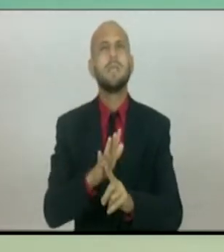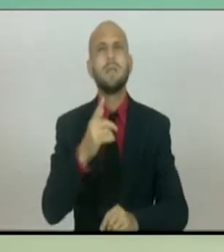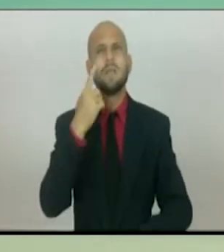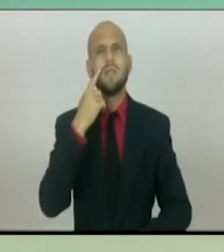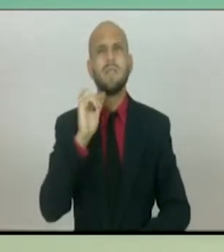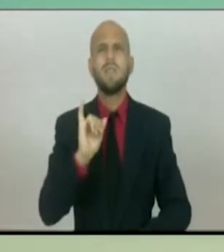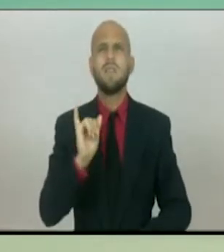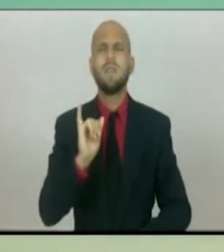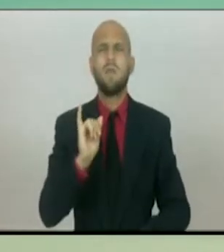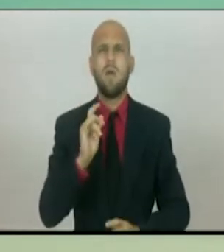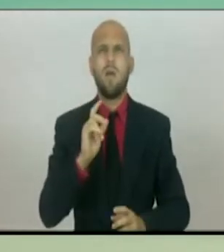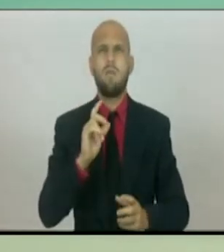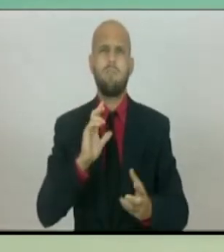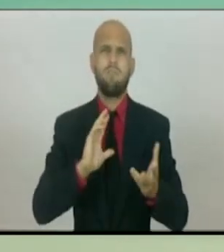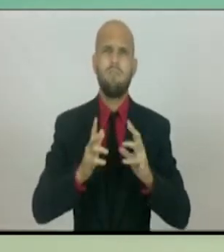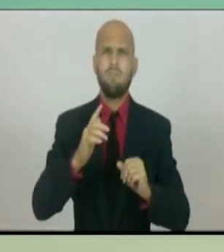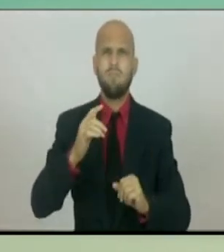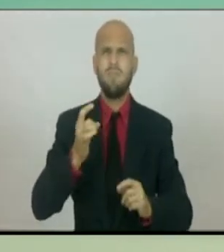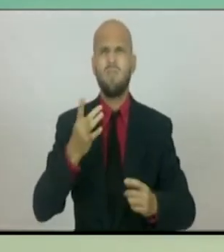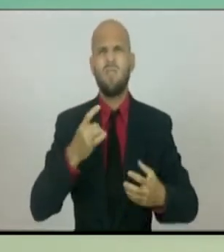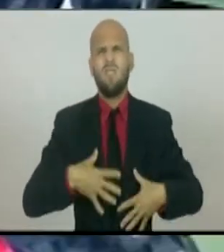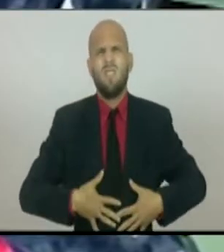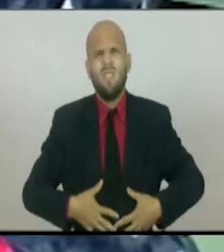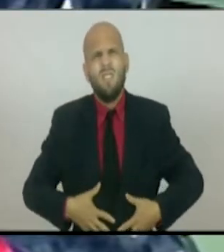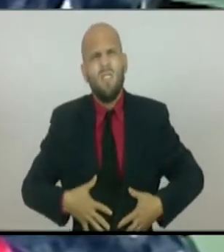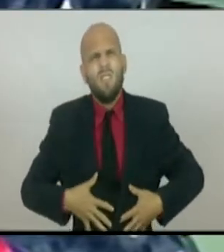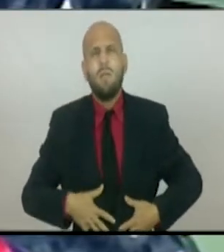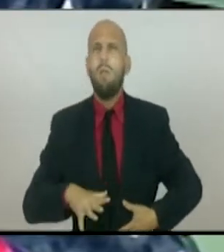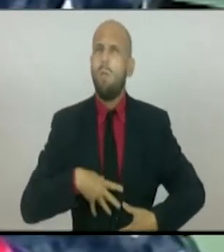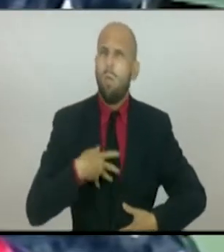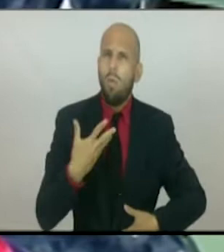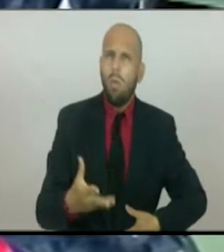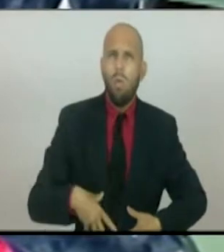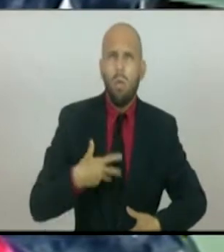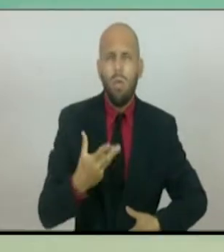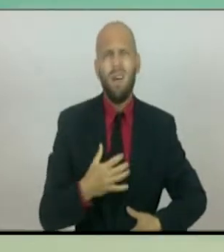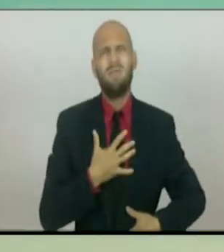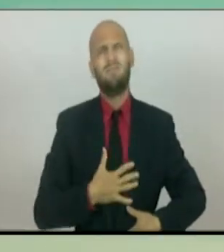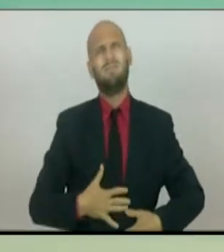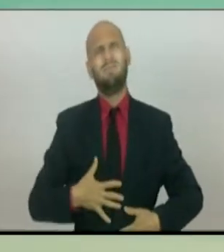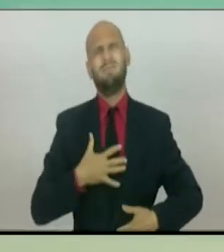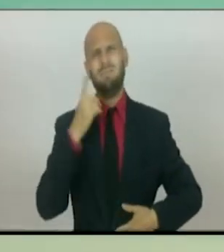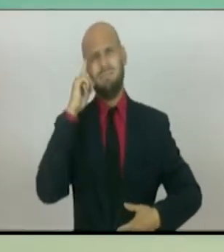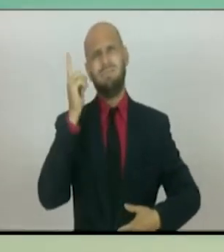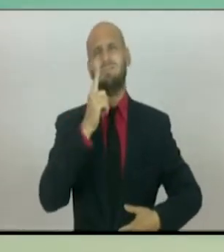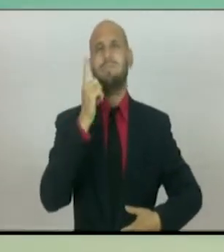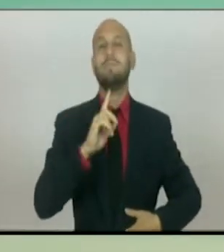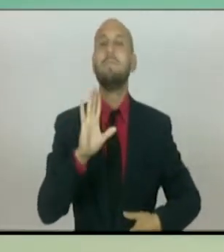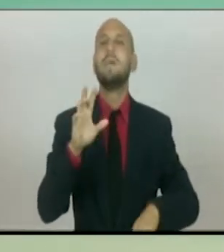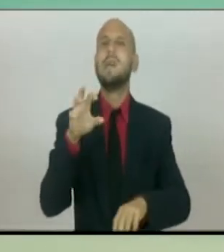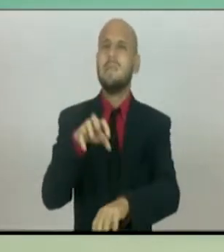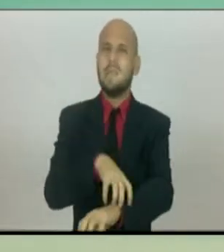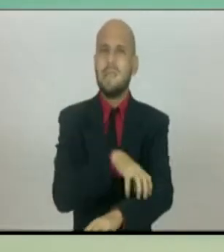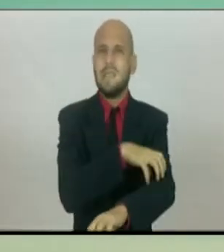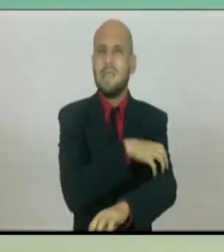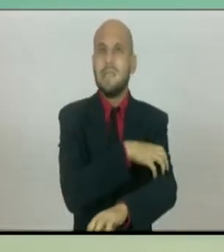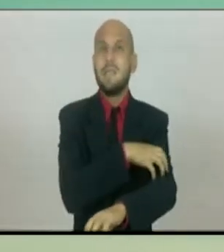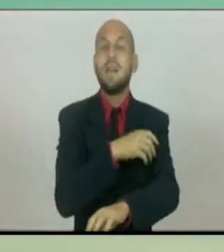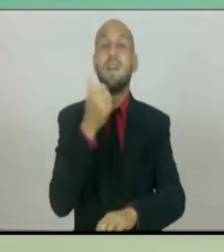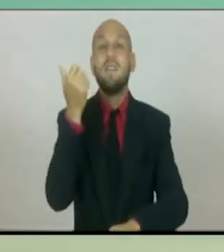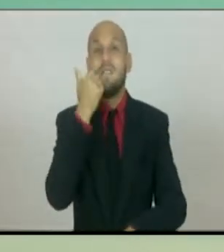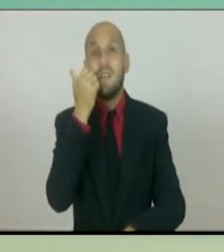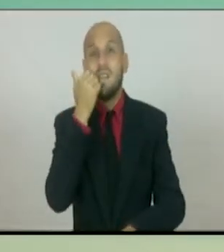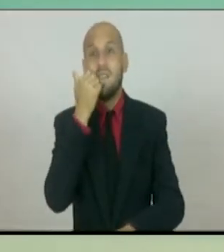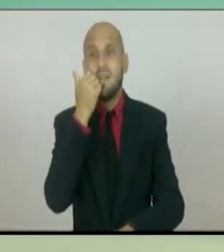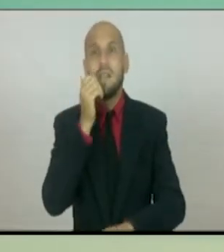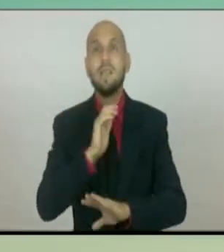de complicación, que son los dolores abdominales, náuseas, vómito. El rash puede aparecer cuando cae la fiebre, o sea,